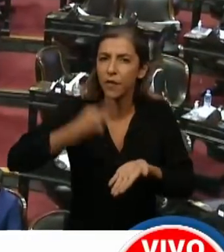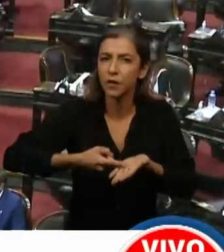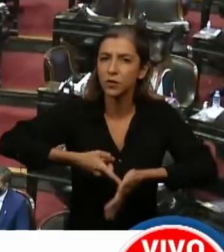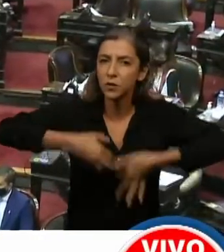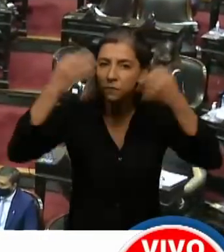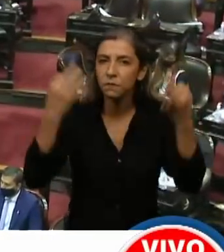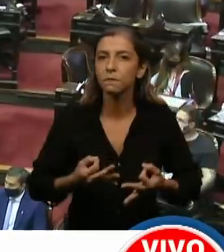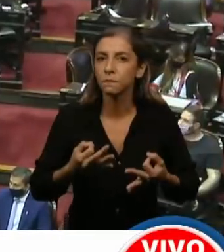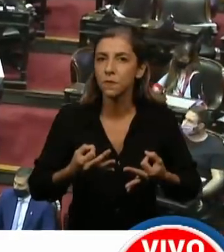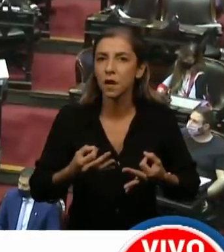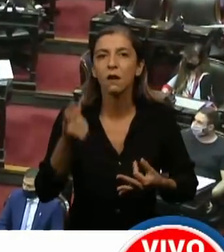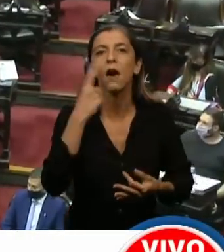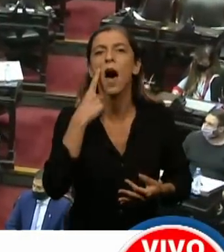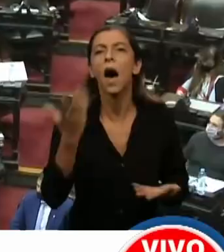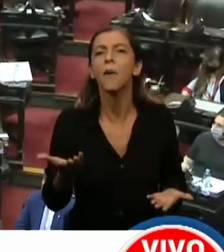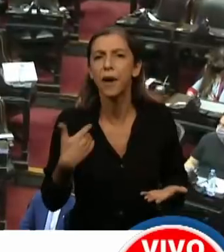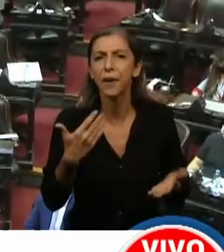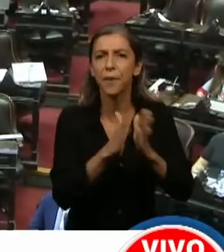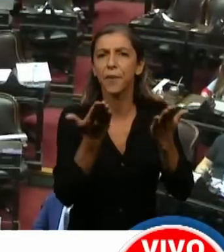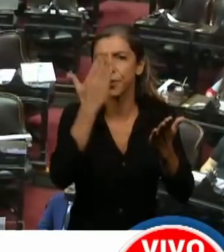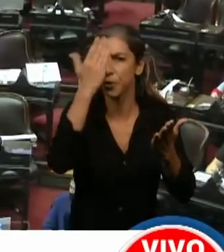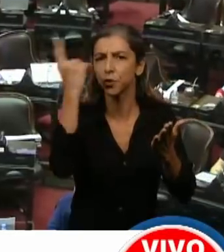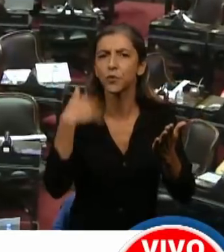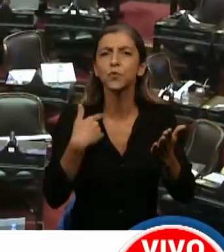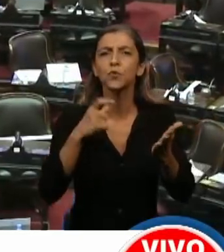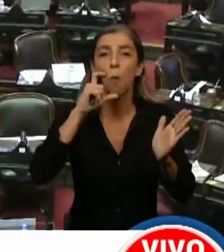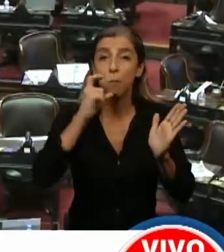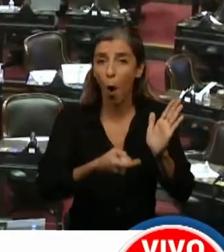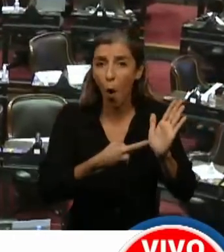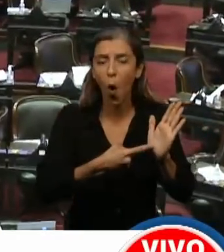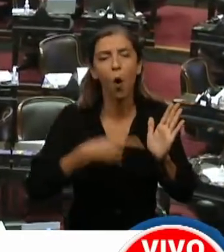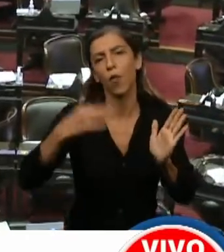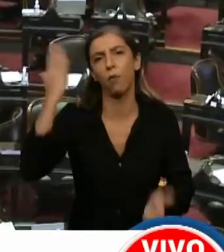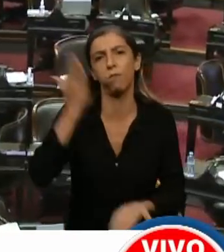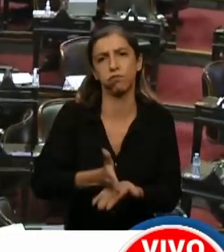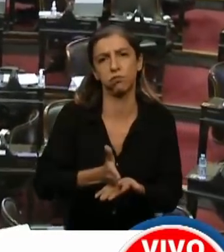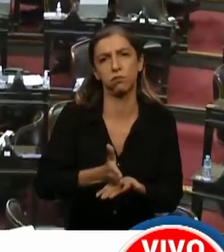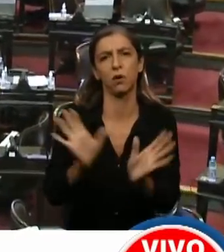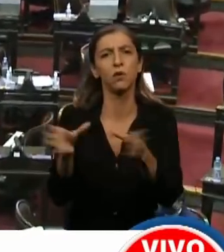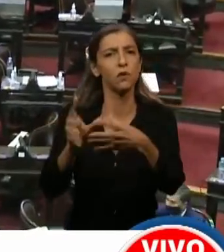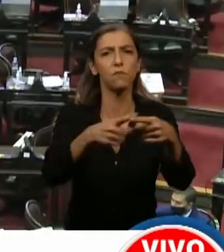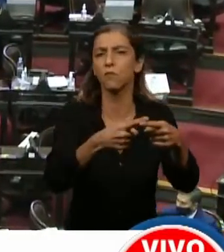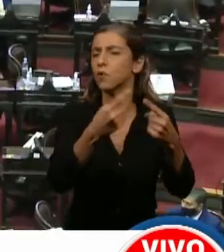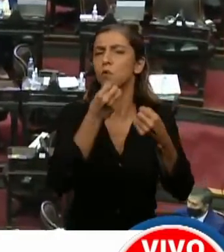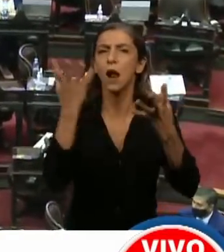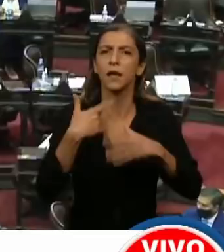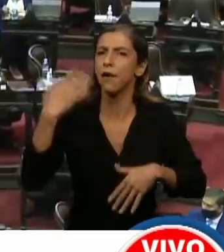a quien viola la Constitución, los reglamentos y los protocolos, no importa el color político.